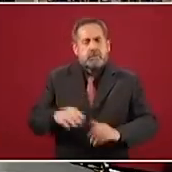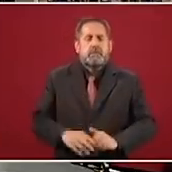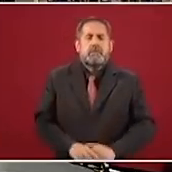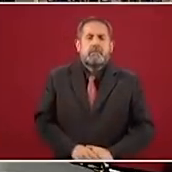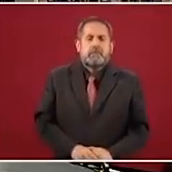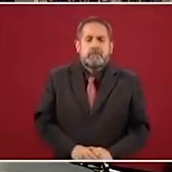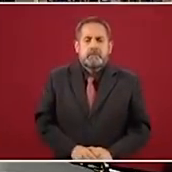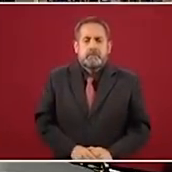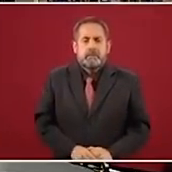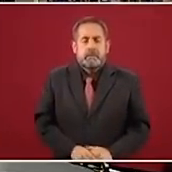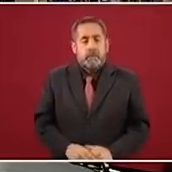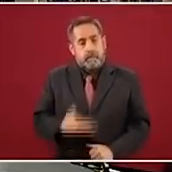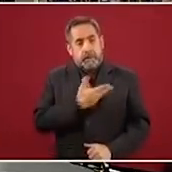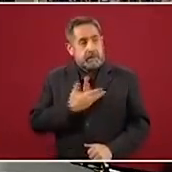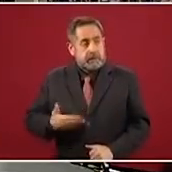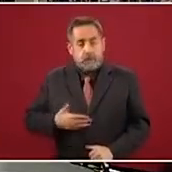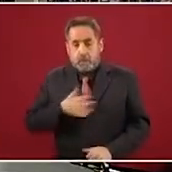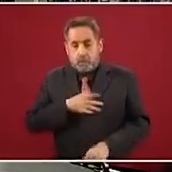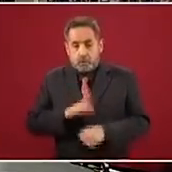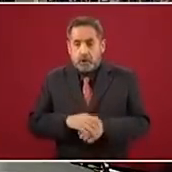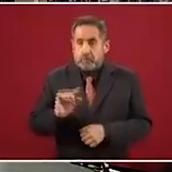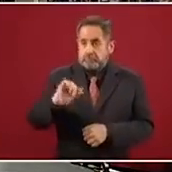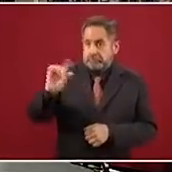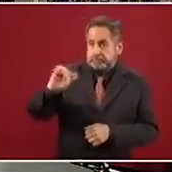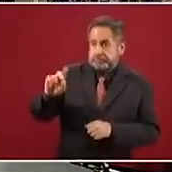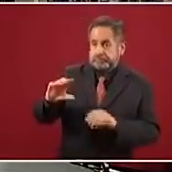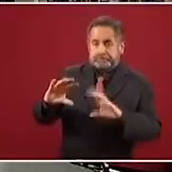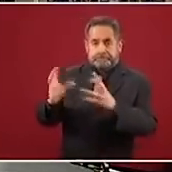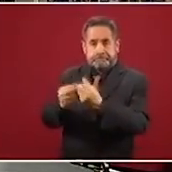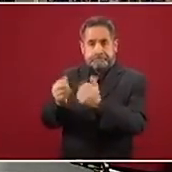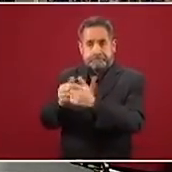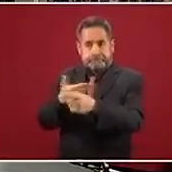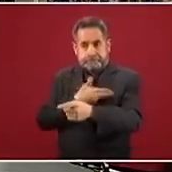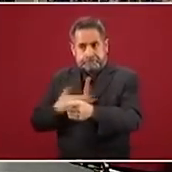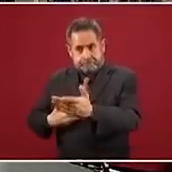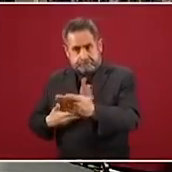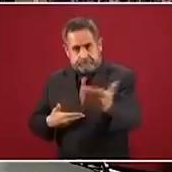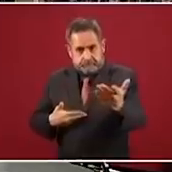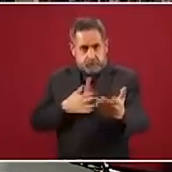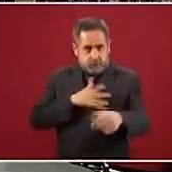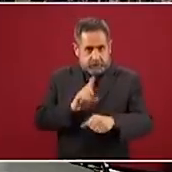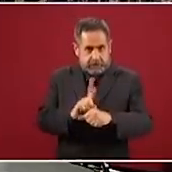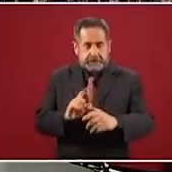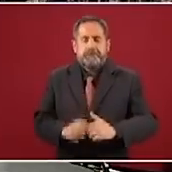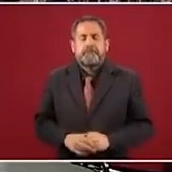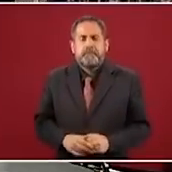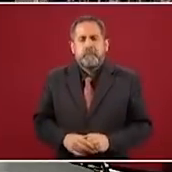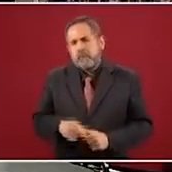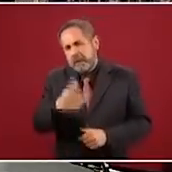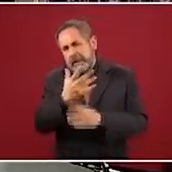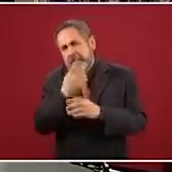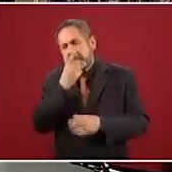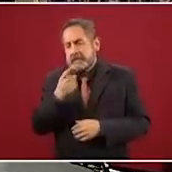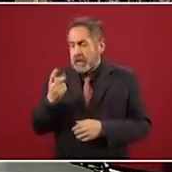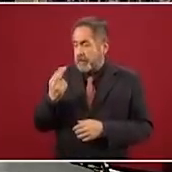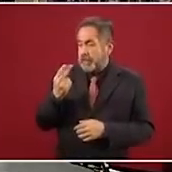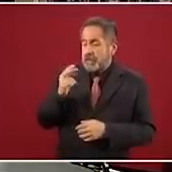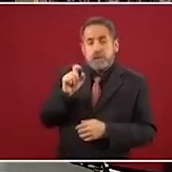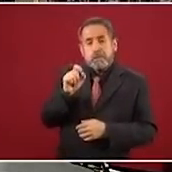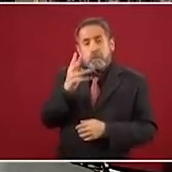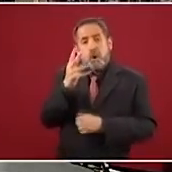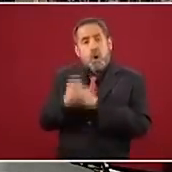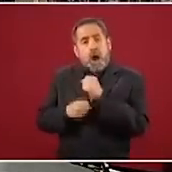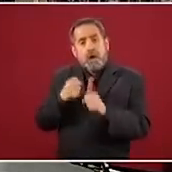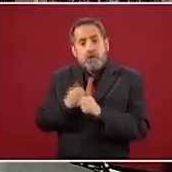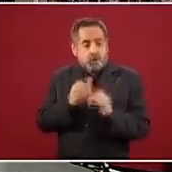Presidente, buenos días, funcionarios que acompañan al presidente. Presidente, ¿cómo usted dice que llevan 24 años de letra muerta el